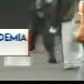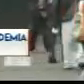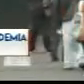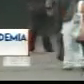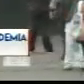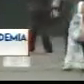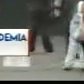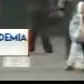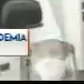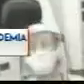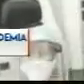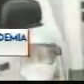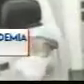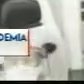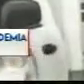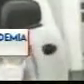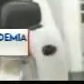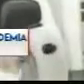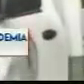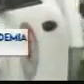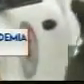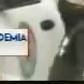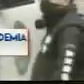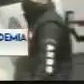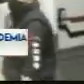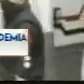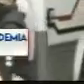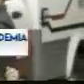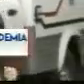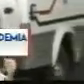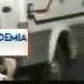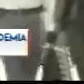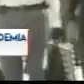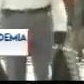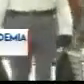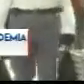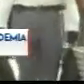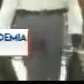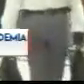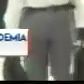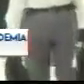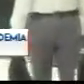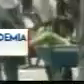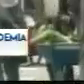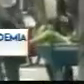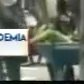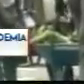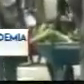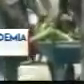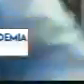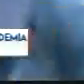usted se agrava, tiene necesariamente que llamar a un médico, tiene que acercarse a los servicios de salud, a